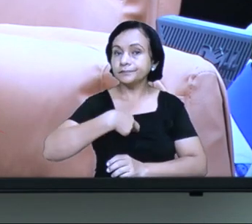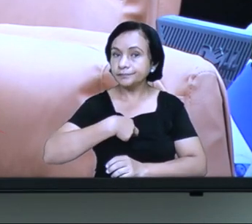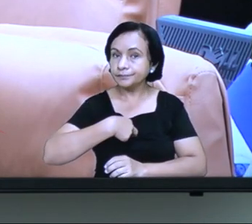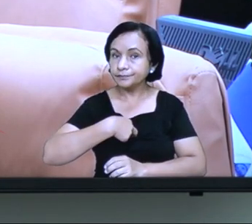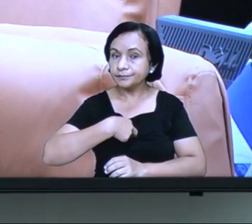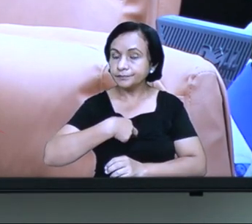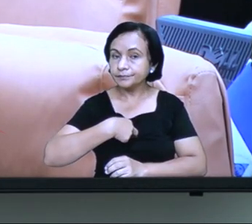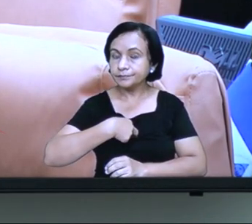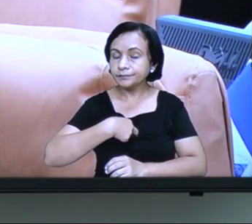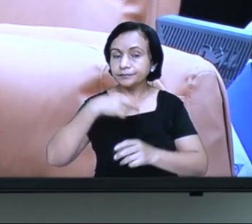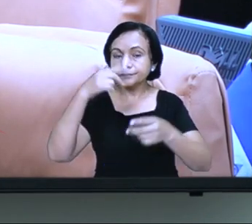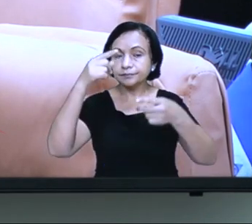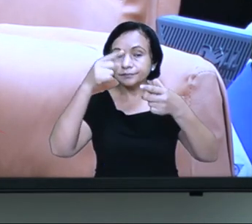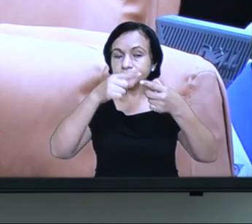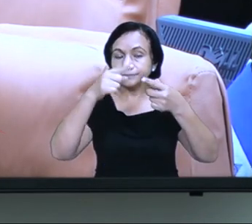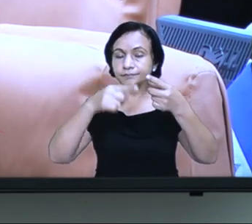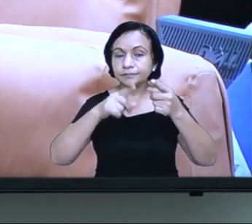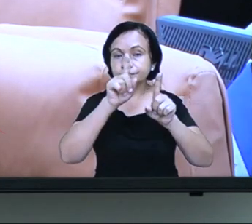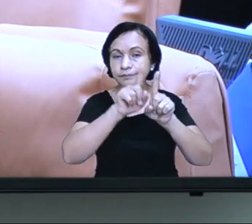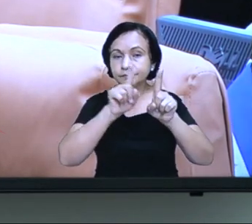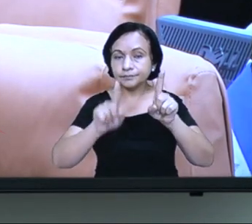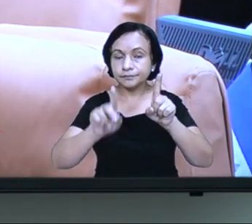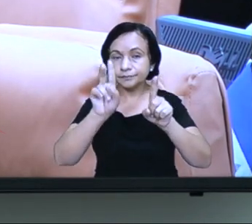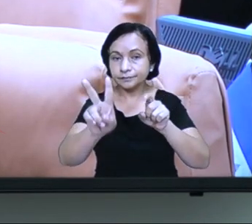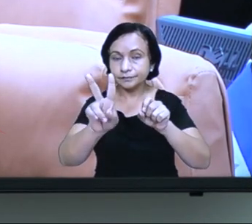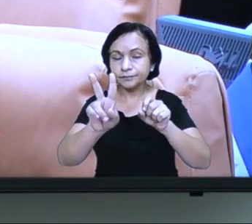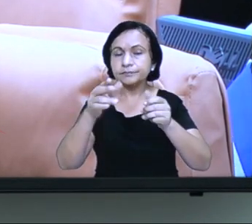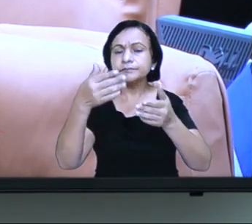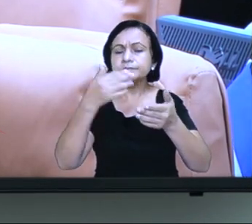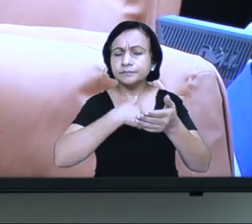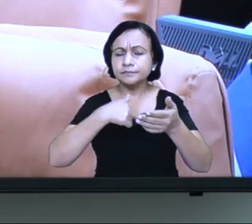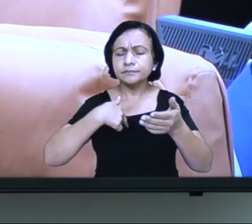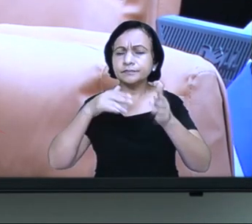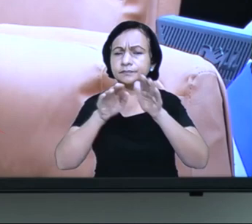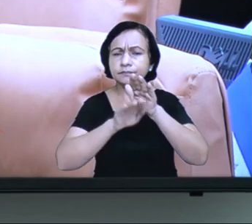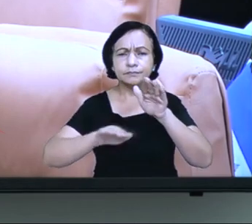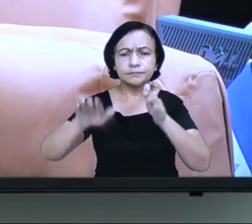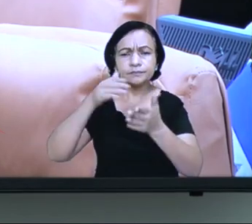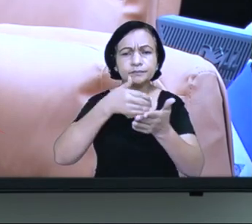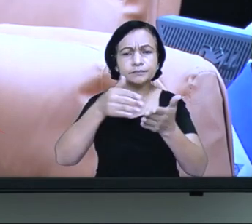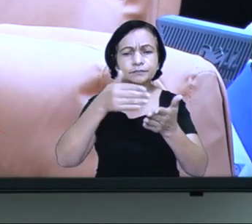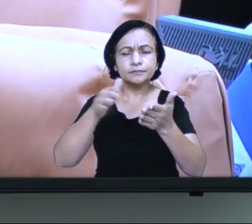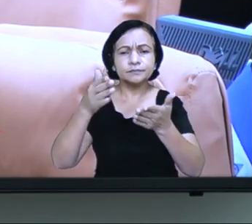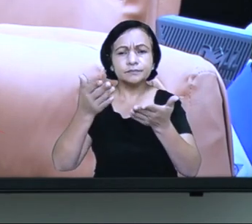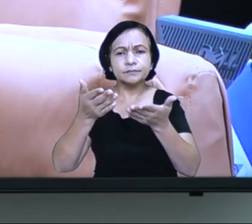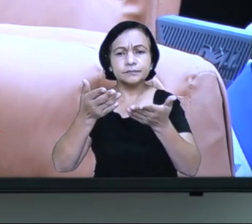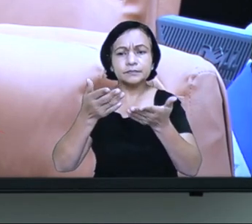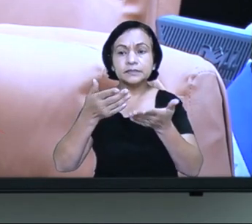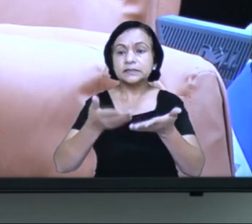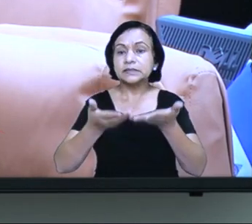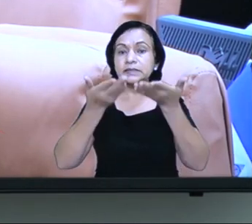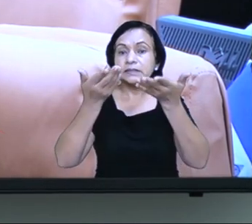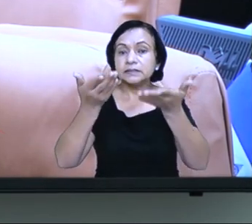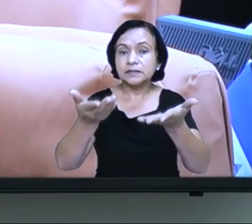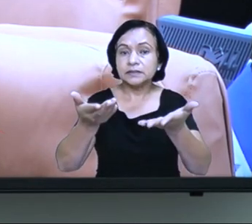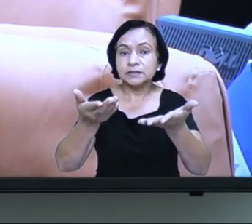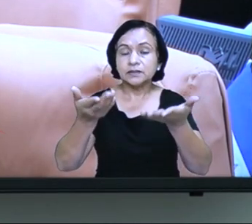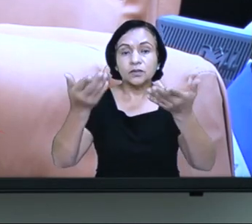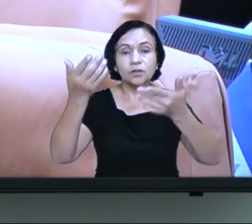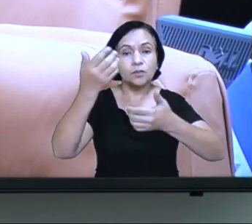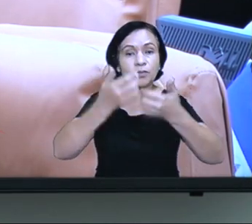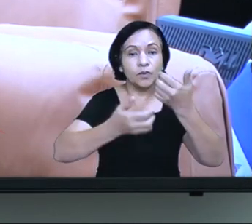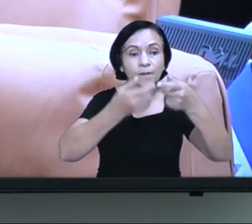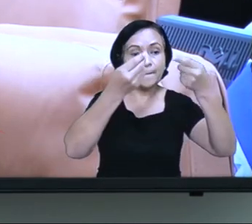de dos niveles para facilitar el rápido resarcimiento de los